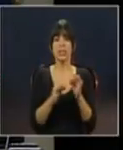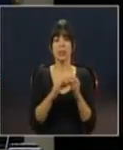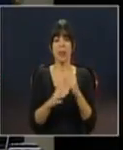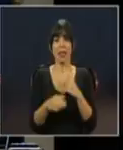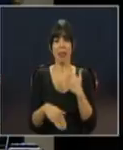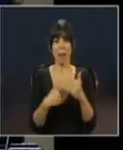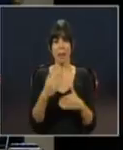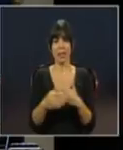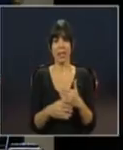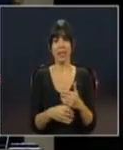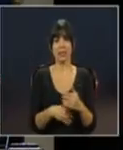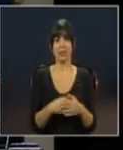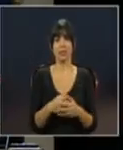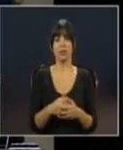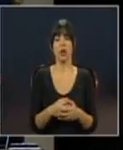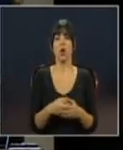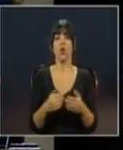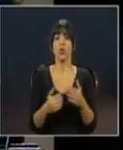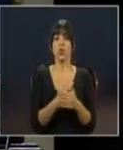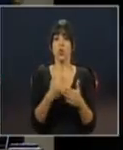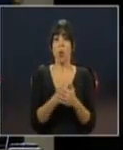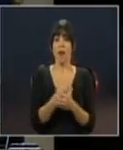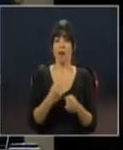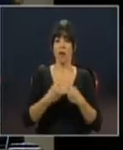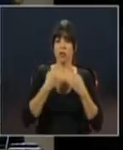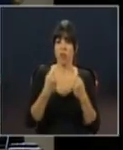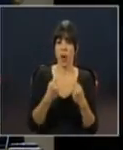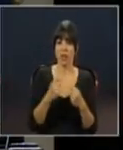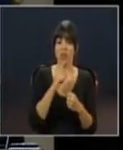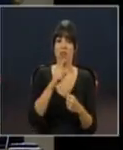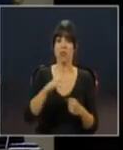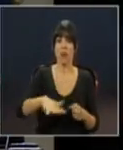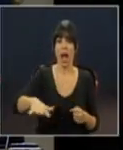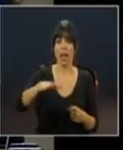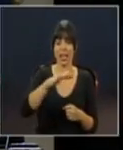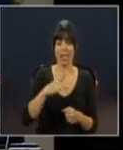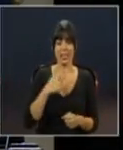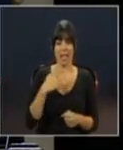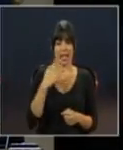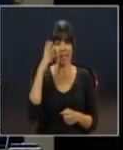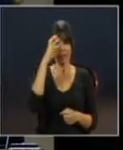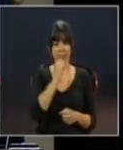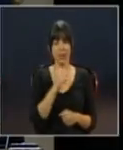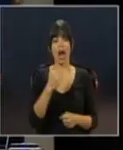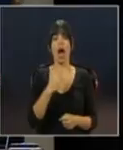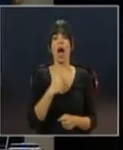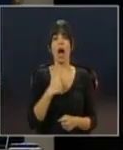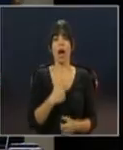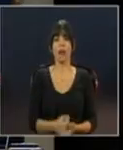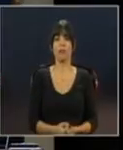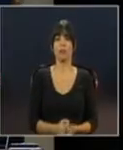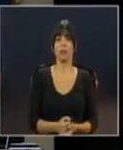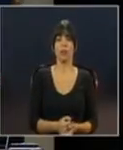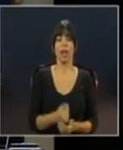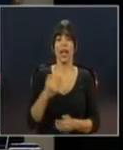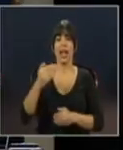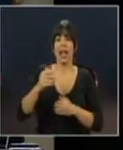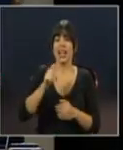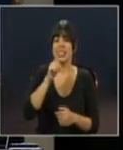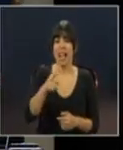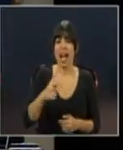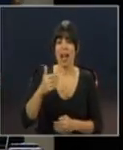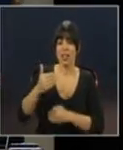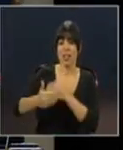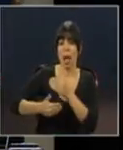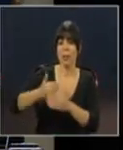trámites. Con renovada fortaleza y mucho sentido de realidad, se ha combatido el exceso de trámites con